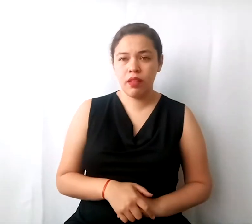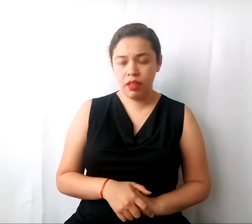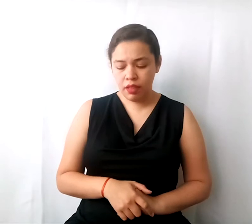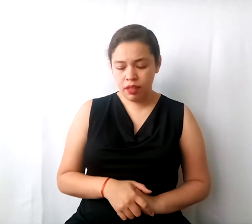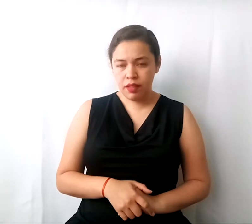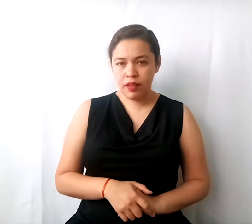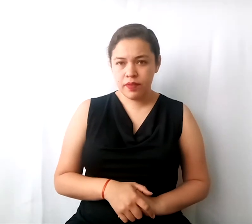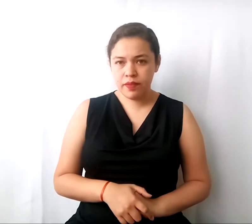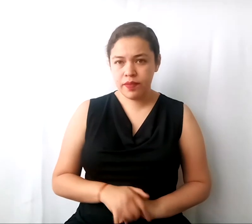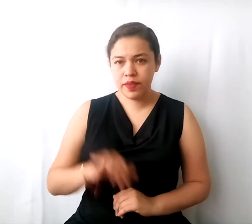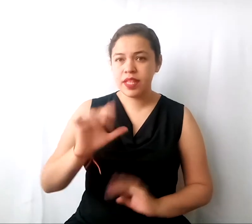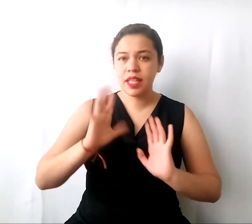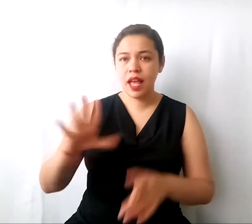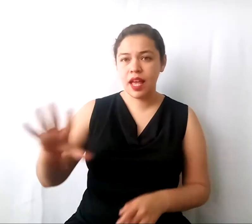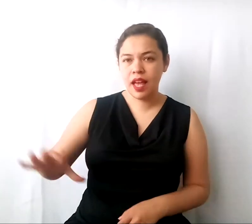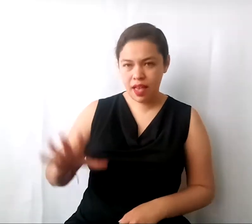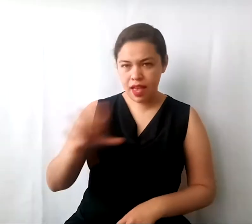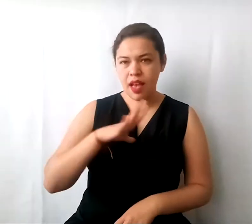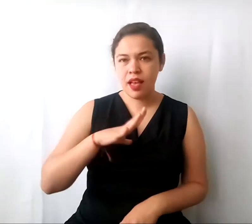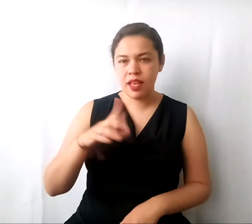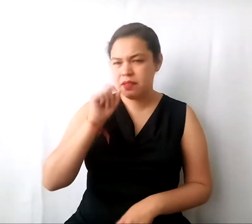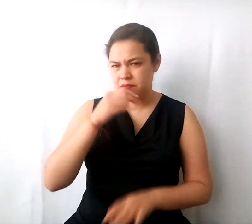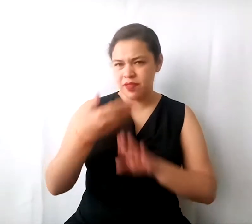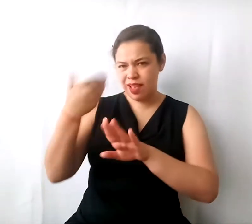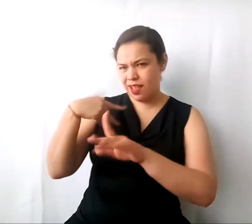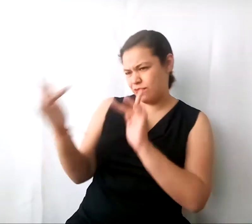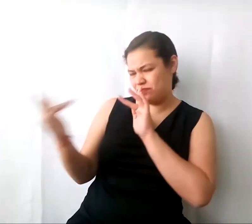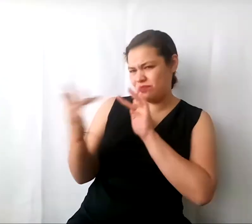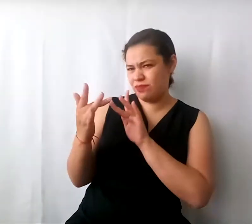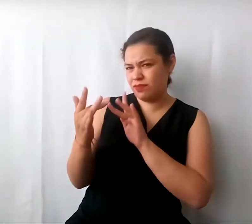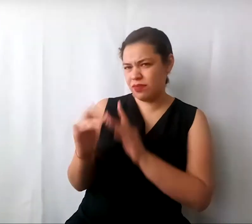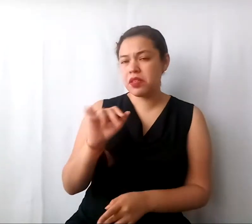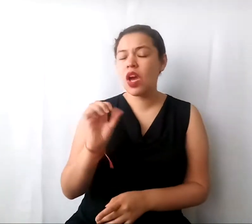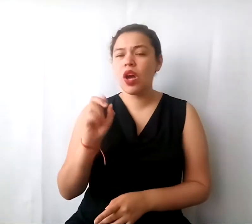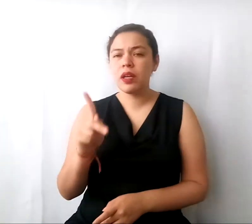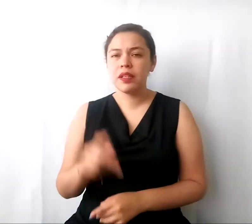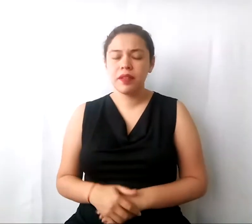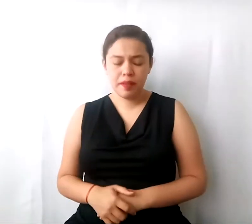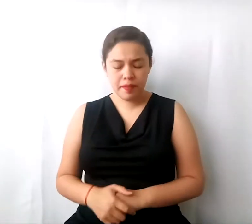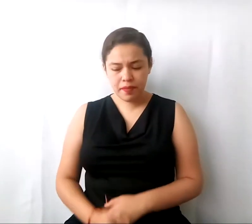Sí, sí, ya lo tengo. Es el que me mandaste antes. Así es, ahí. Ok.